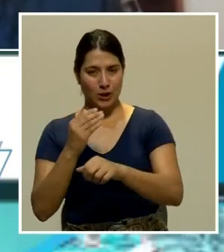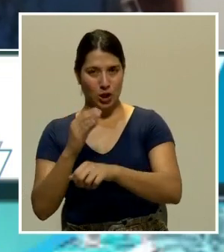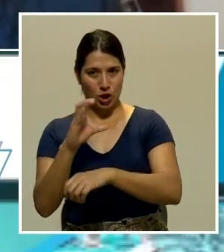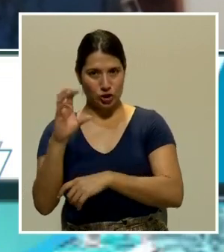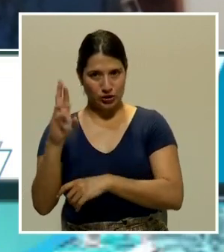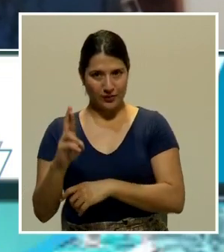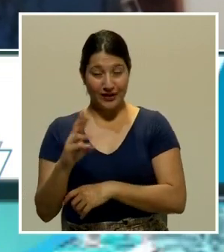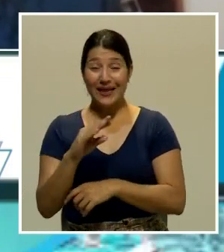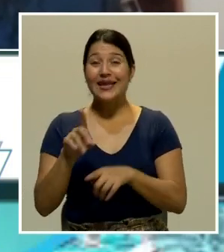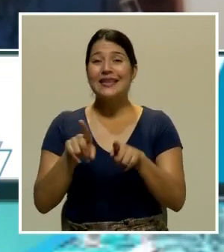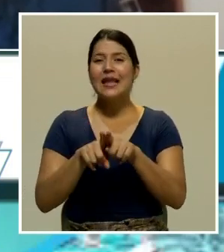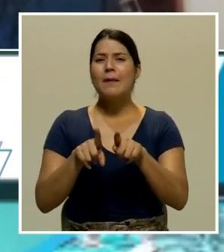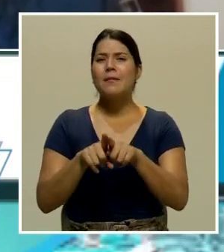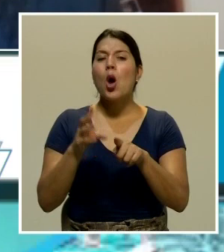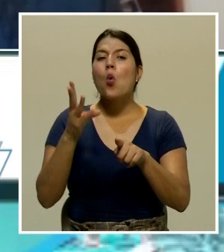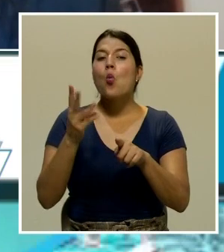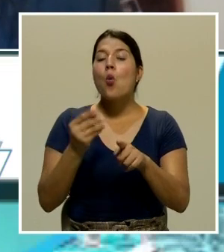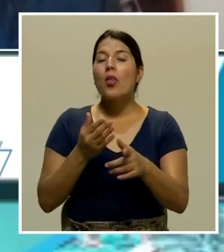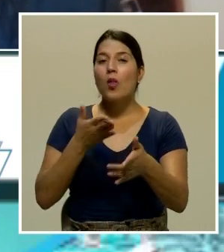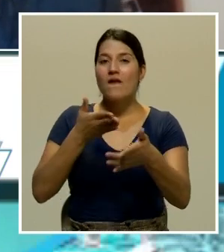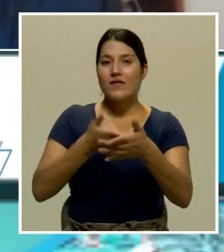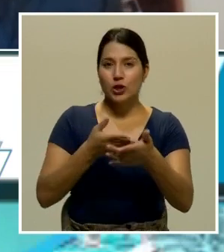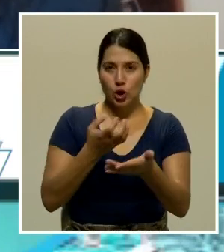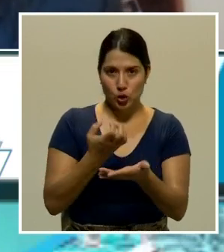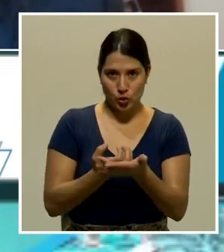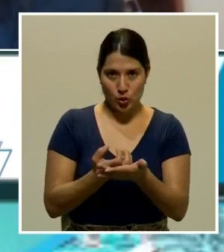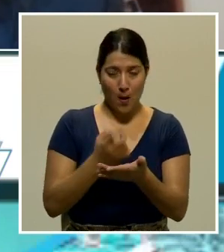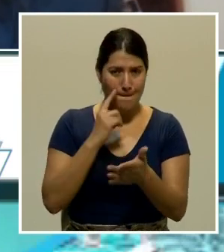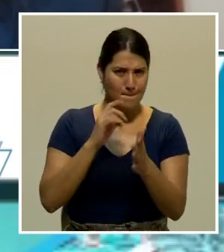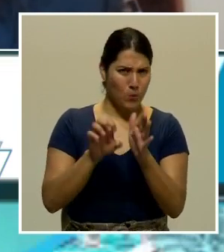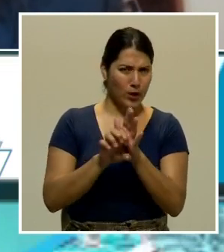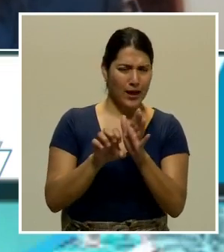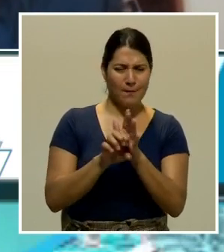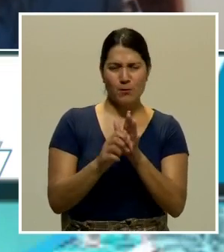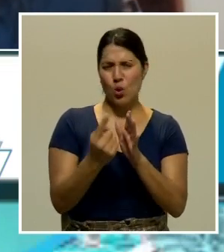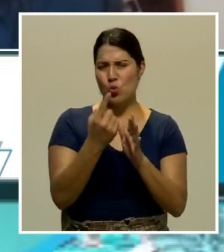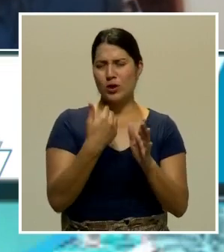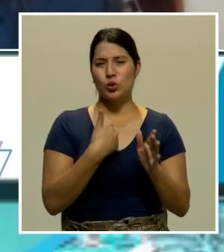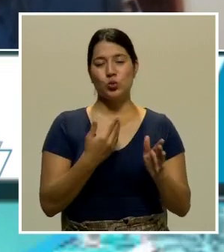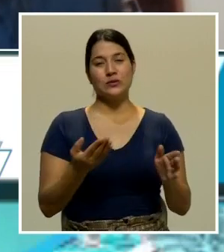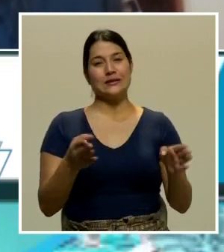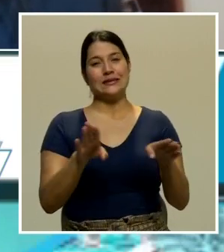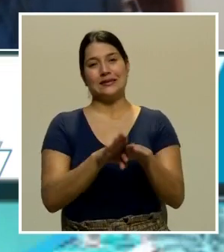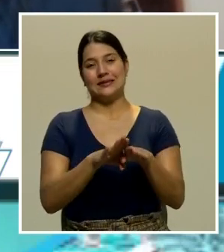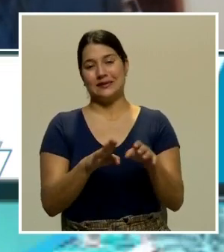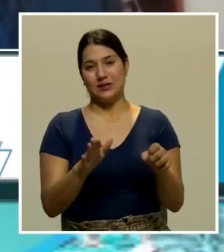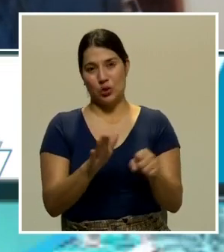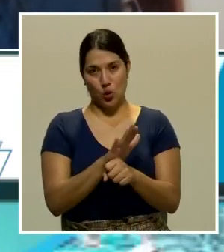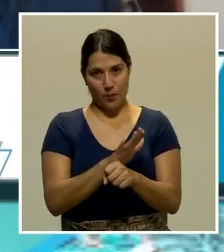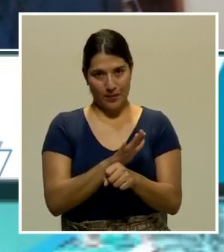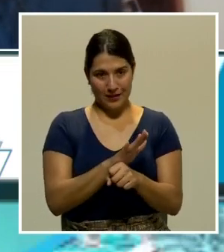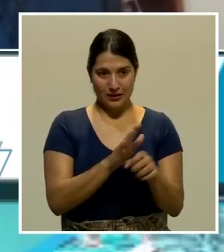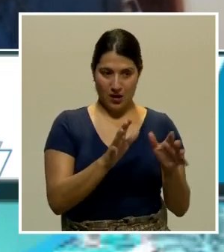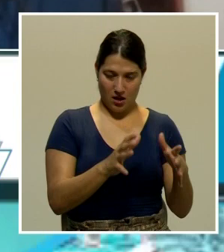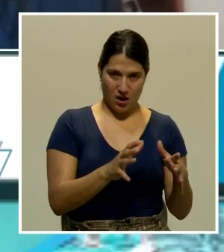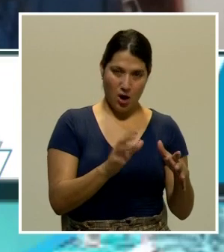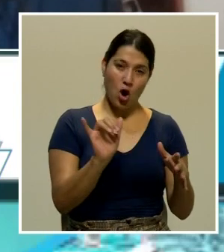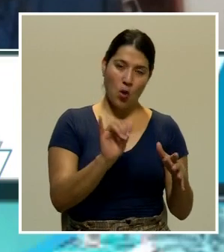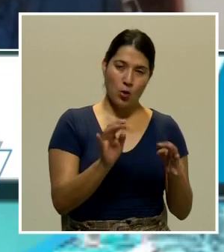la pandemia en ambas economías, ¿verdad? Una que tuvo que cerrarse totalmente y otra que